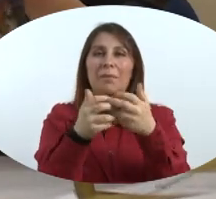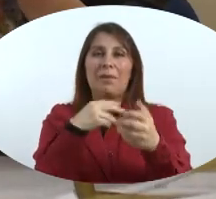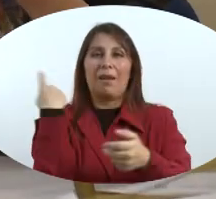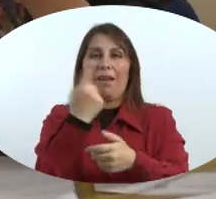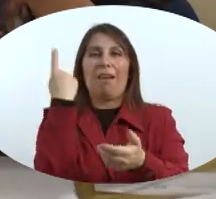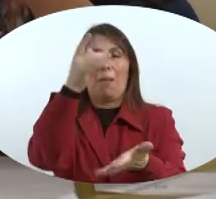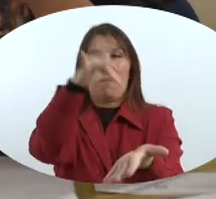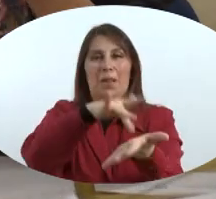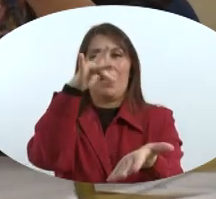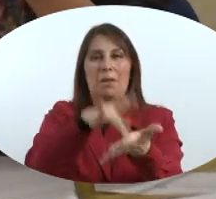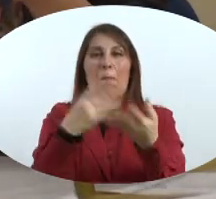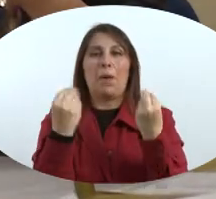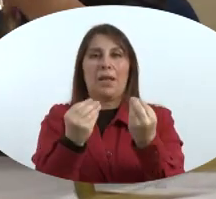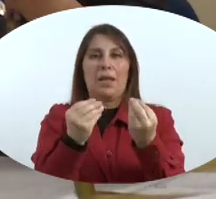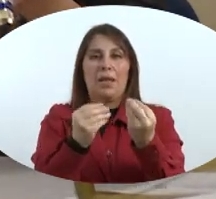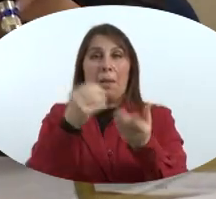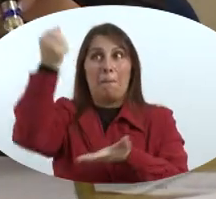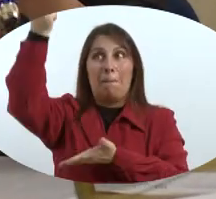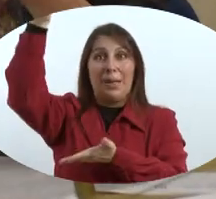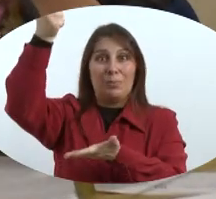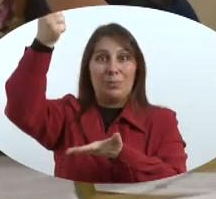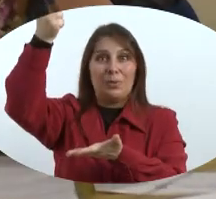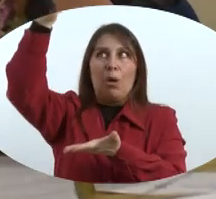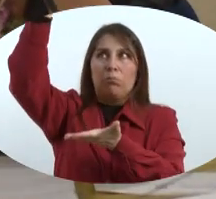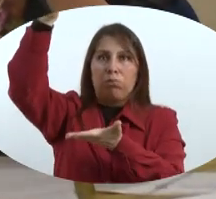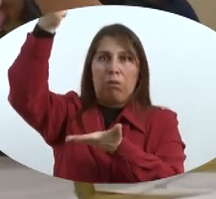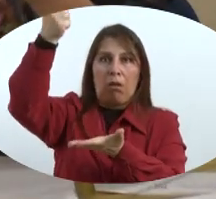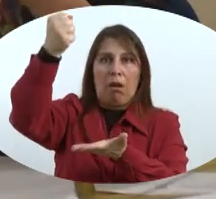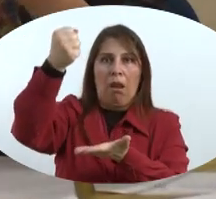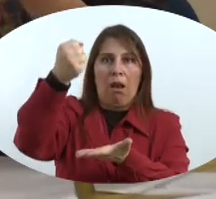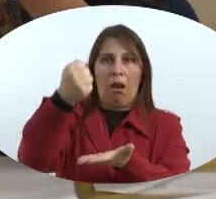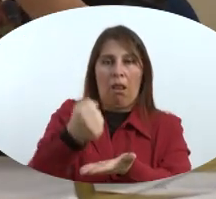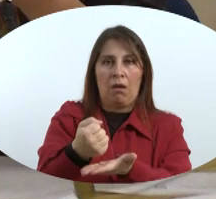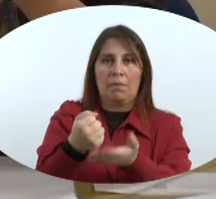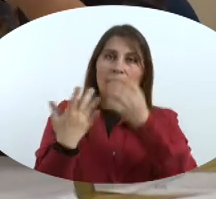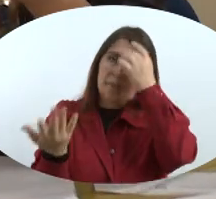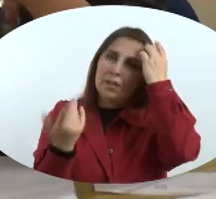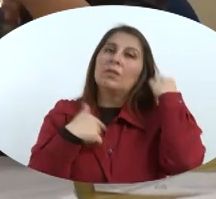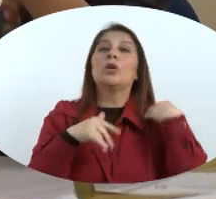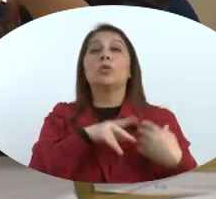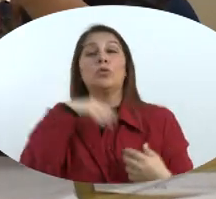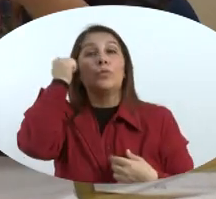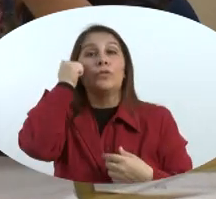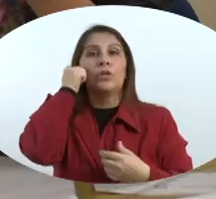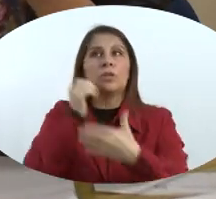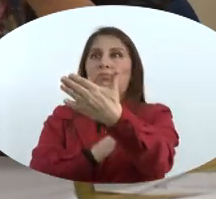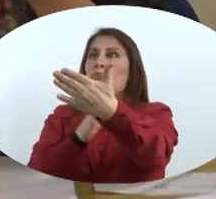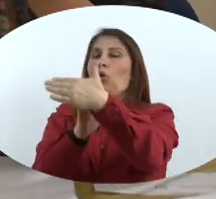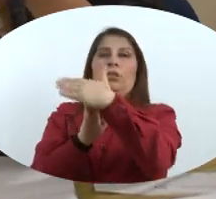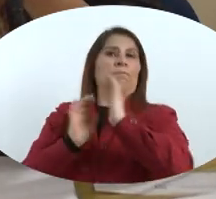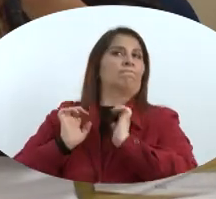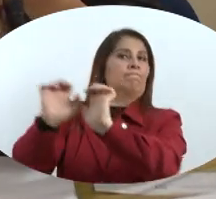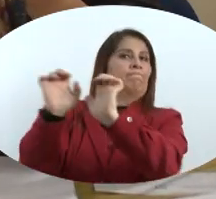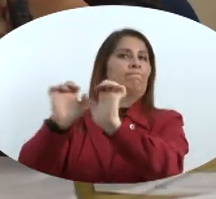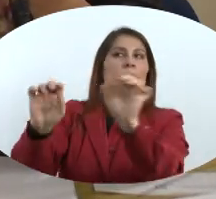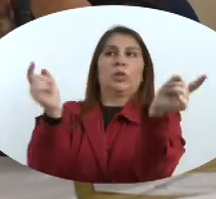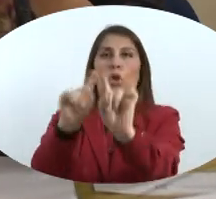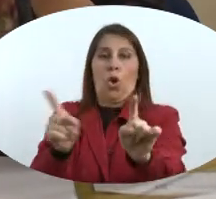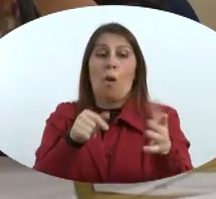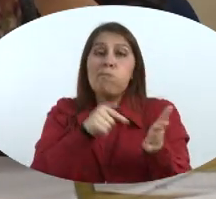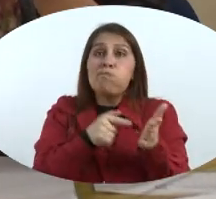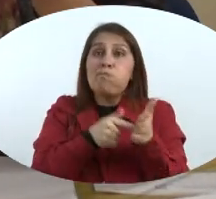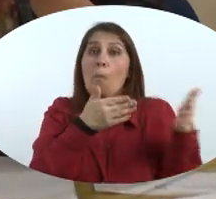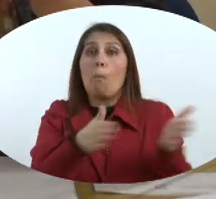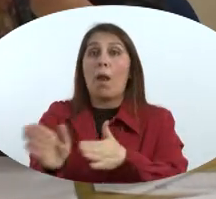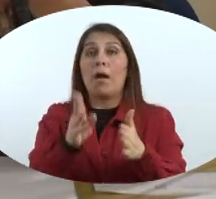general de participaciones para seguir recortando el presupuesto y hay muchísimas cosas cuales se han opuesto los maestros que uno van dentro del plan